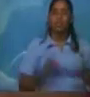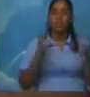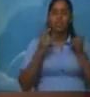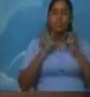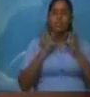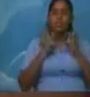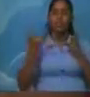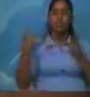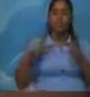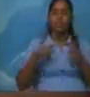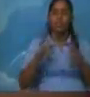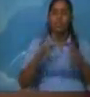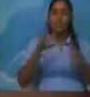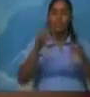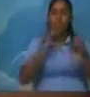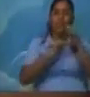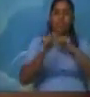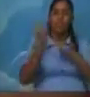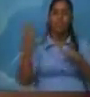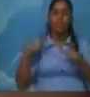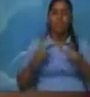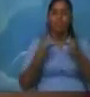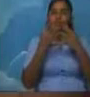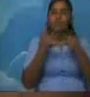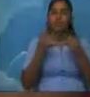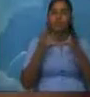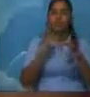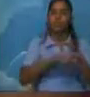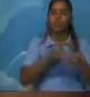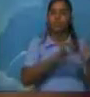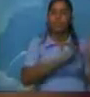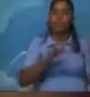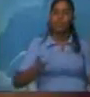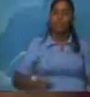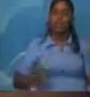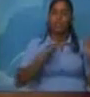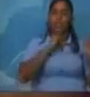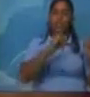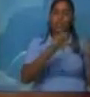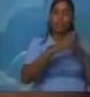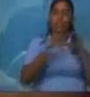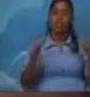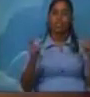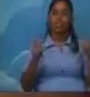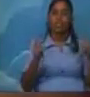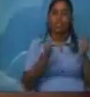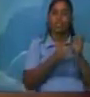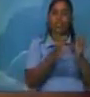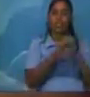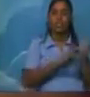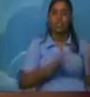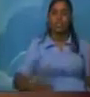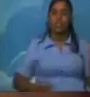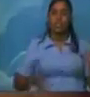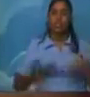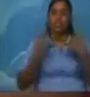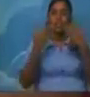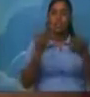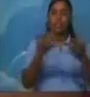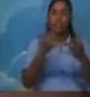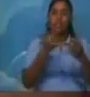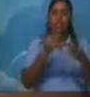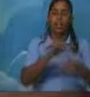vida tendrá agua tendrá Manantial porque Cristo es lo es todo y Jesús te dará al